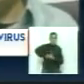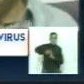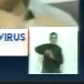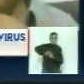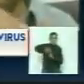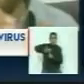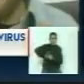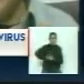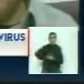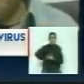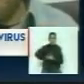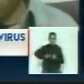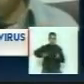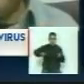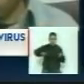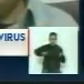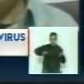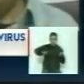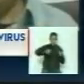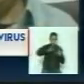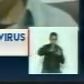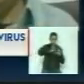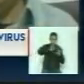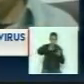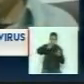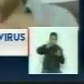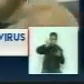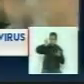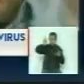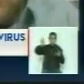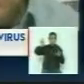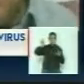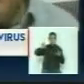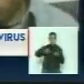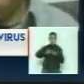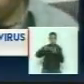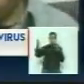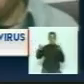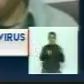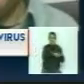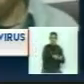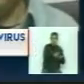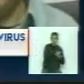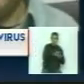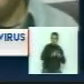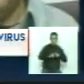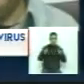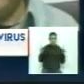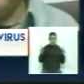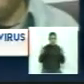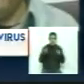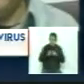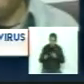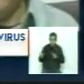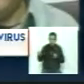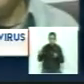de un crecimiento sostenido, pero no tan explosivo, ¿no? Que desborde